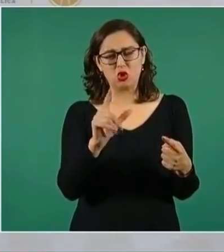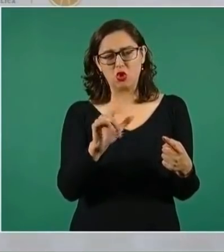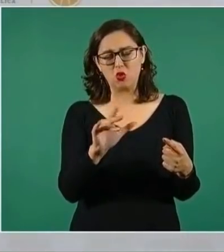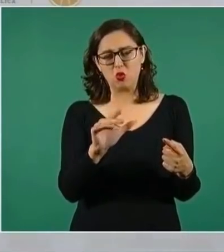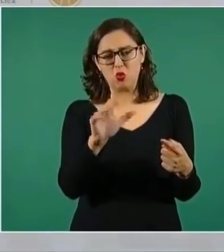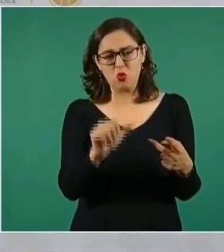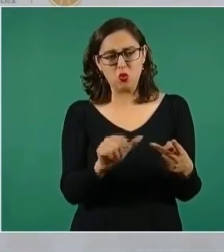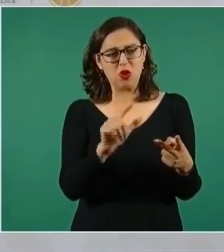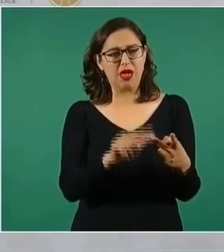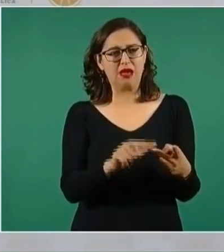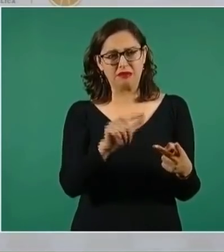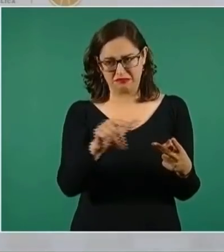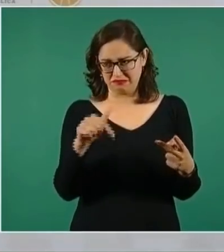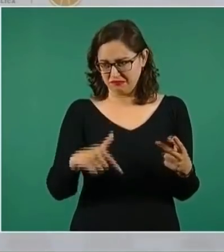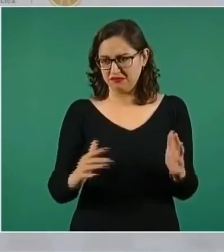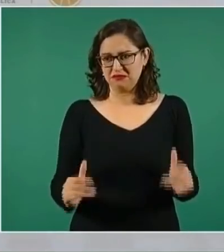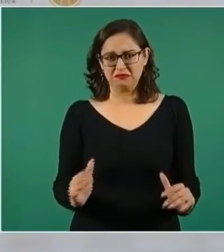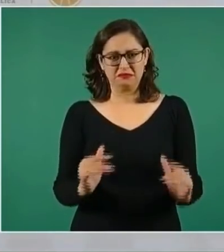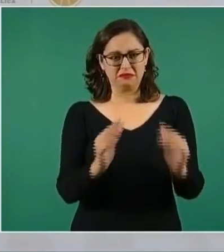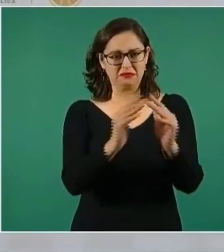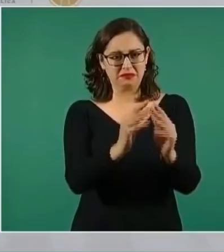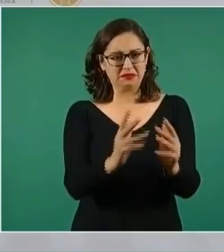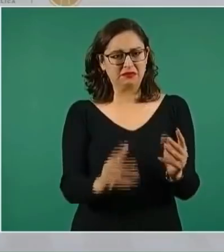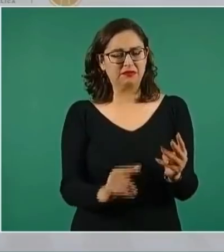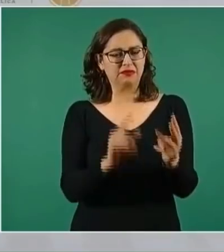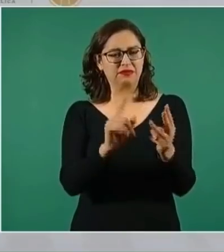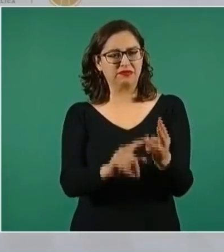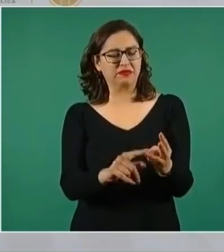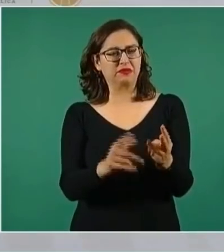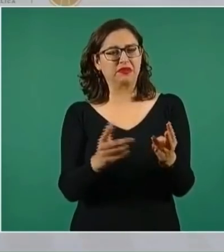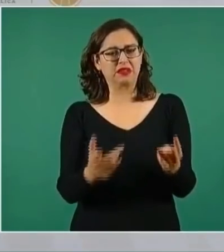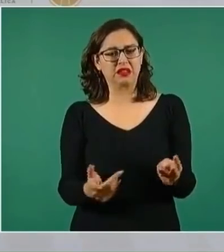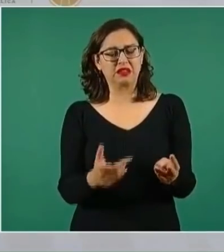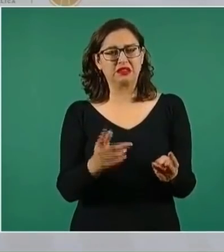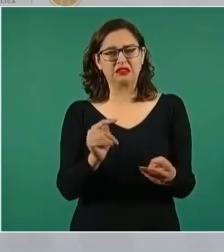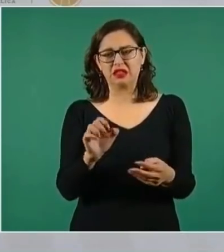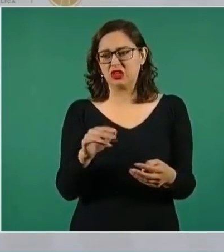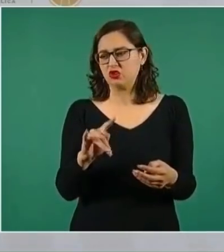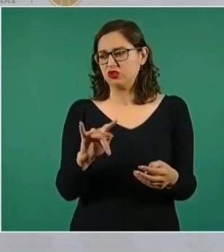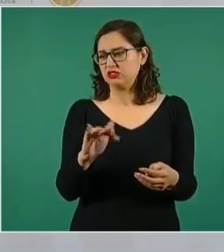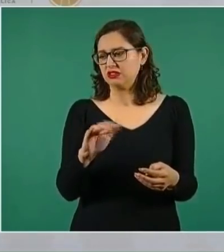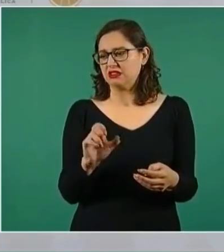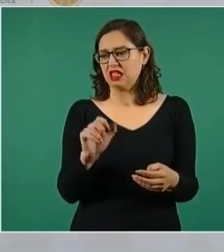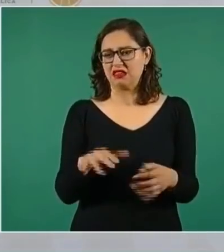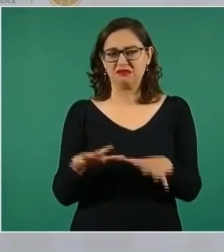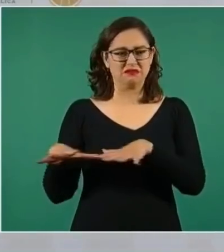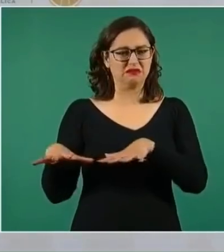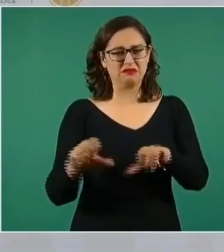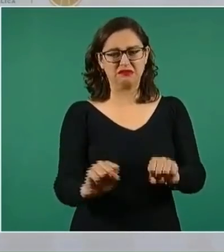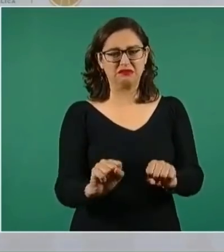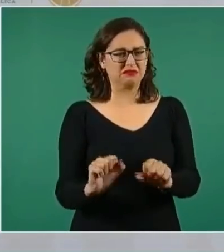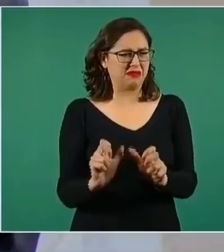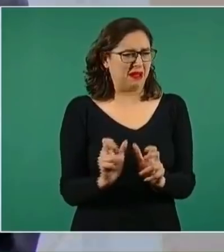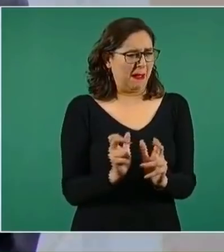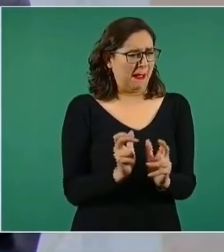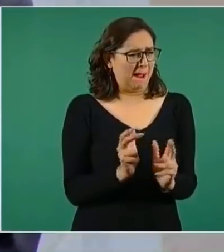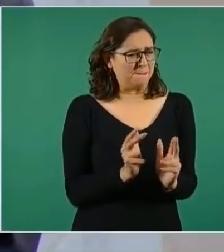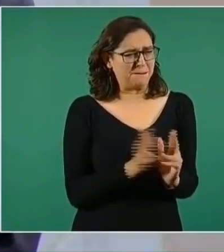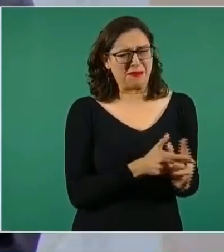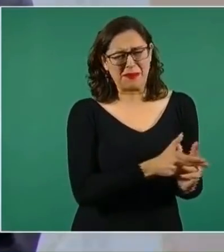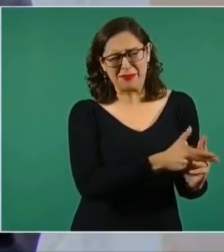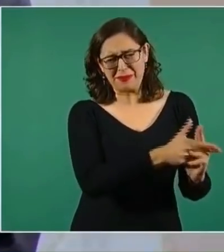en el Templo Mayor, en la toma y masacre de Tenochtitlán, y los